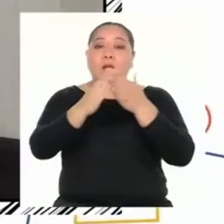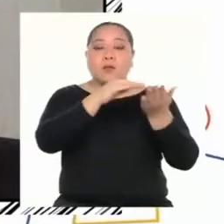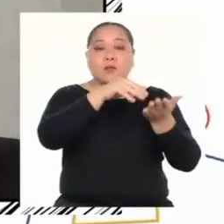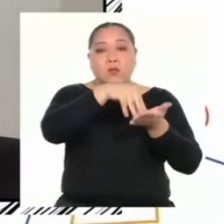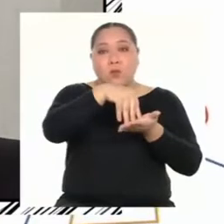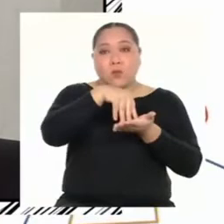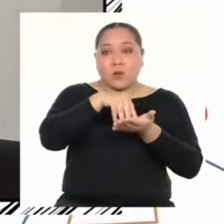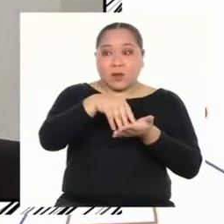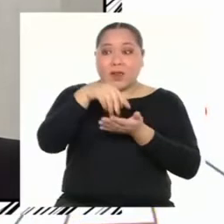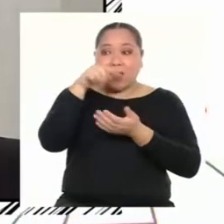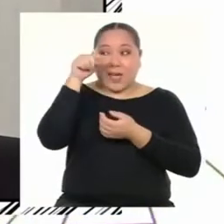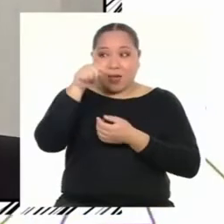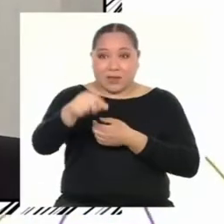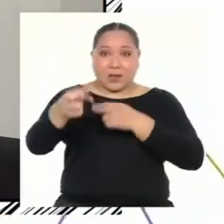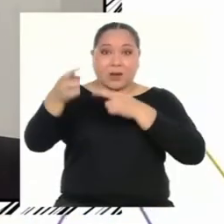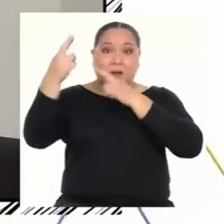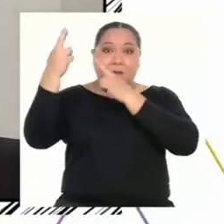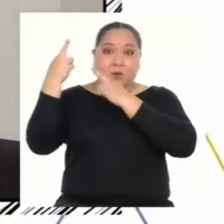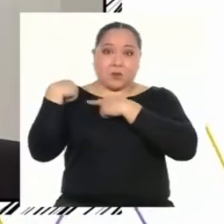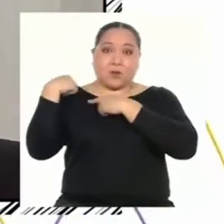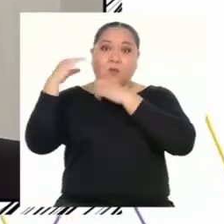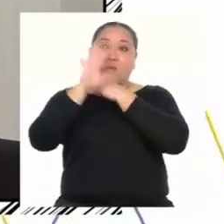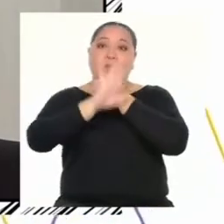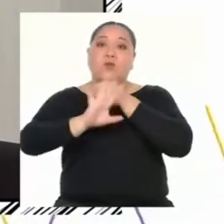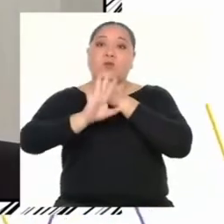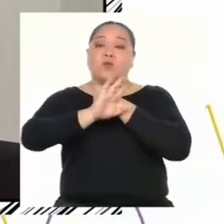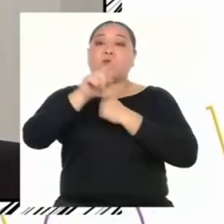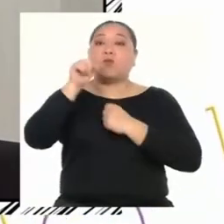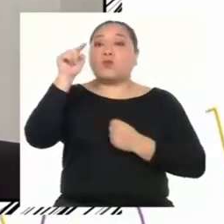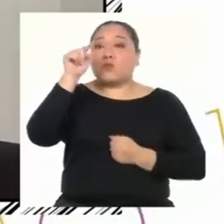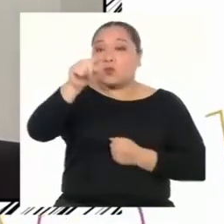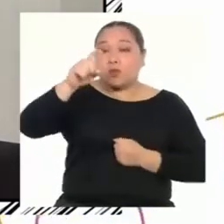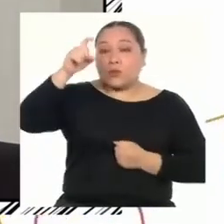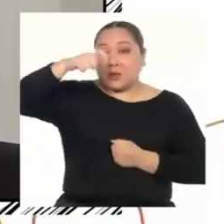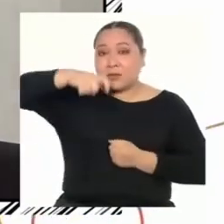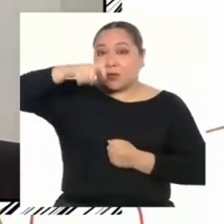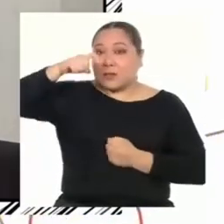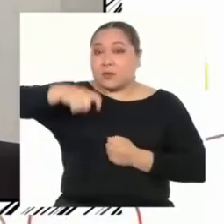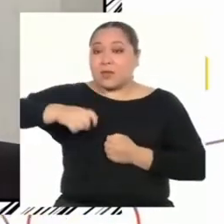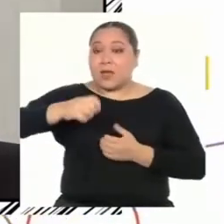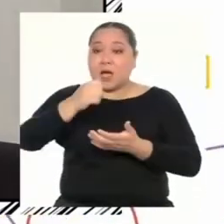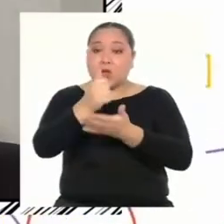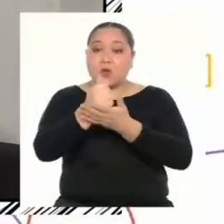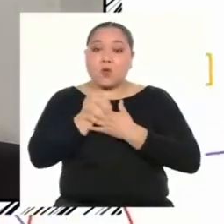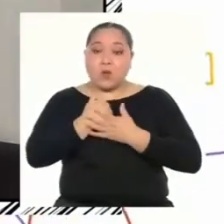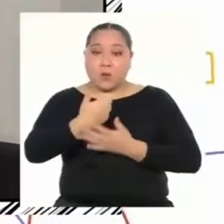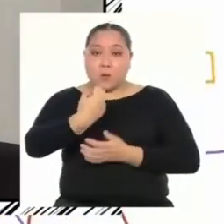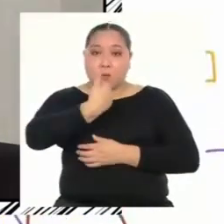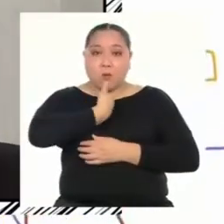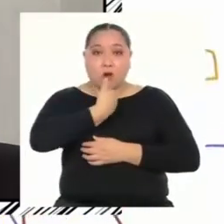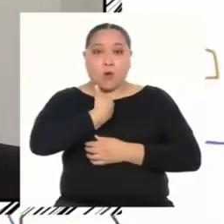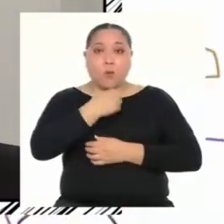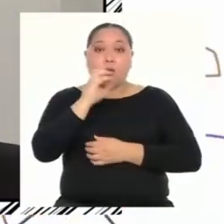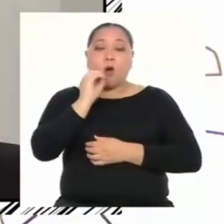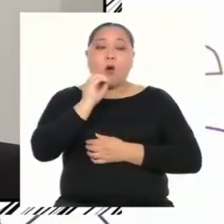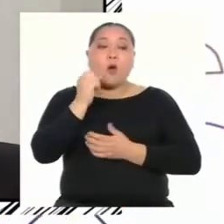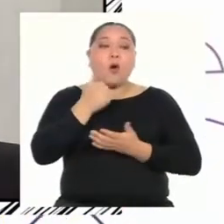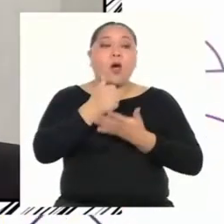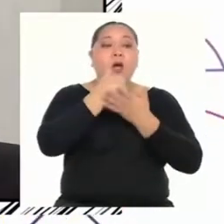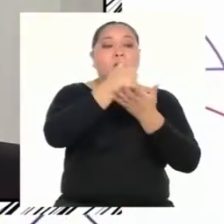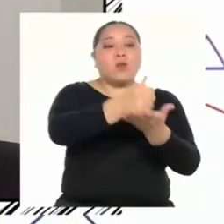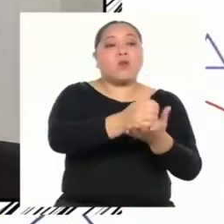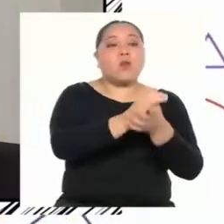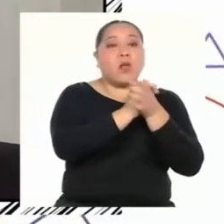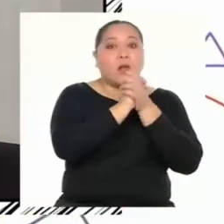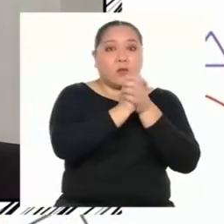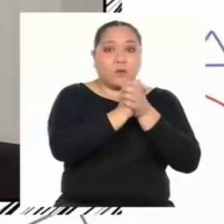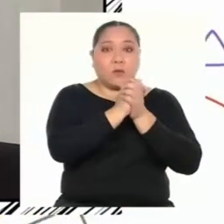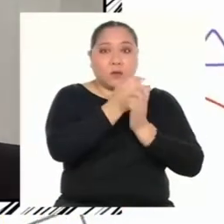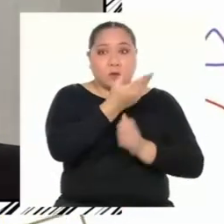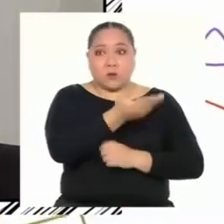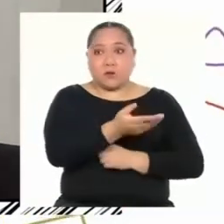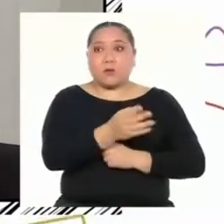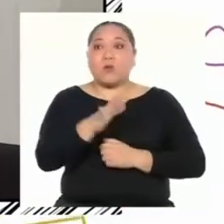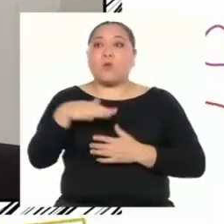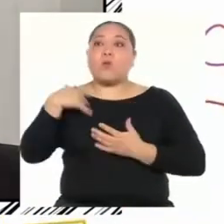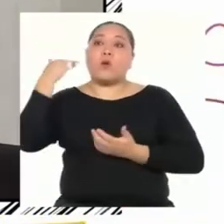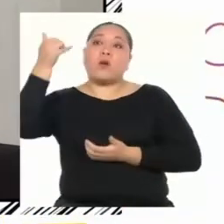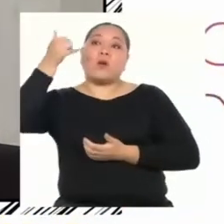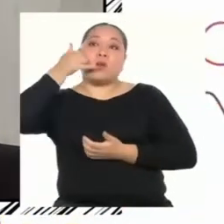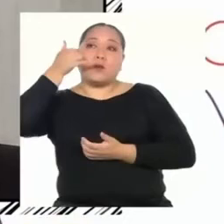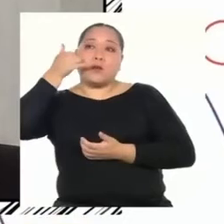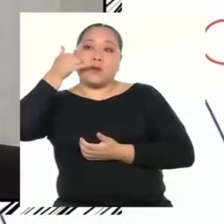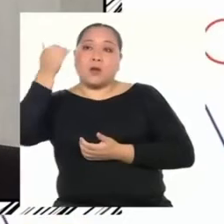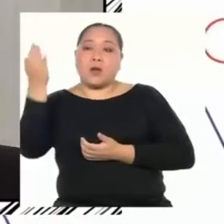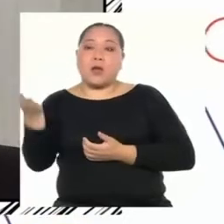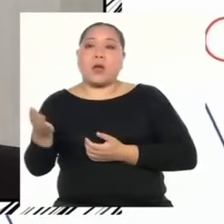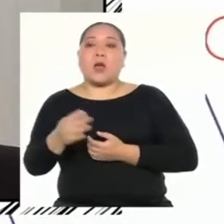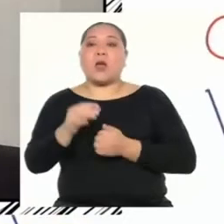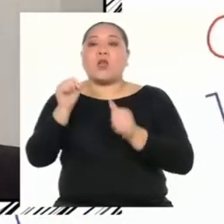Vulnerables. Si ustedes necesitan una ayuda para ustedes o para alguno de sus compañeritos o compañeras, pueden